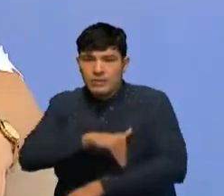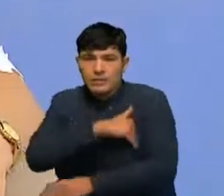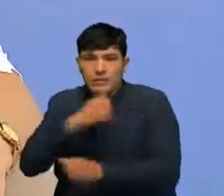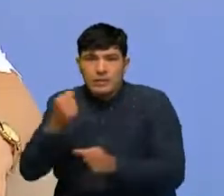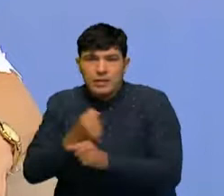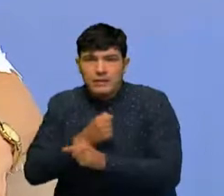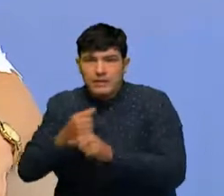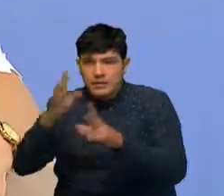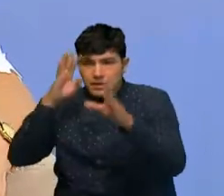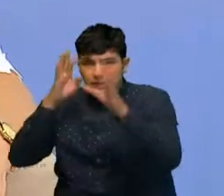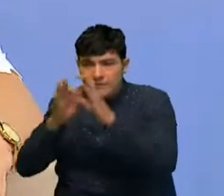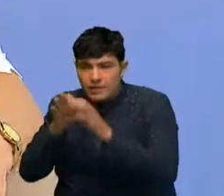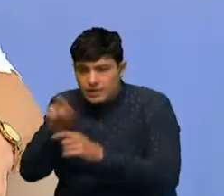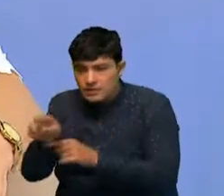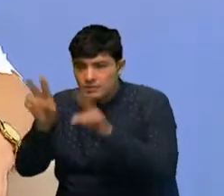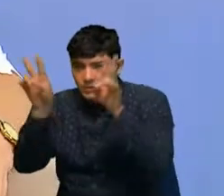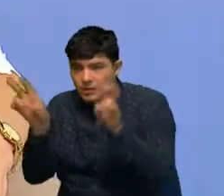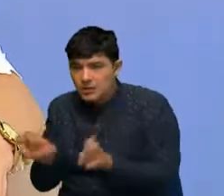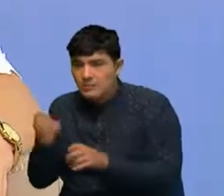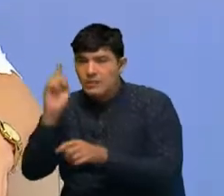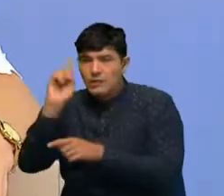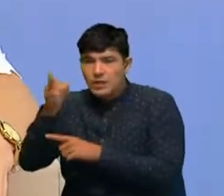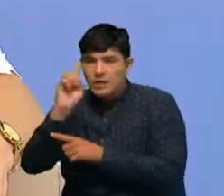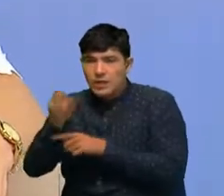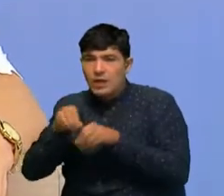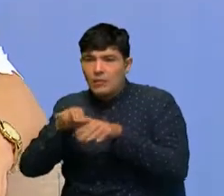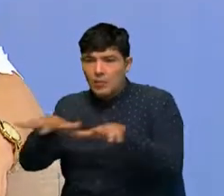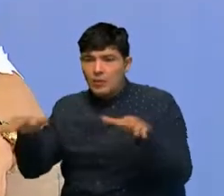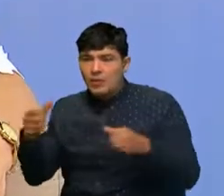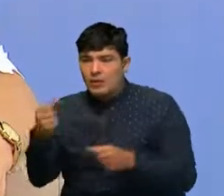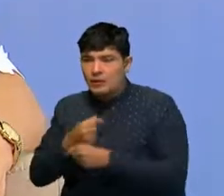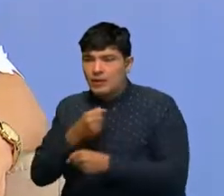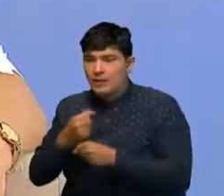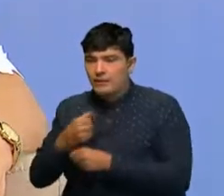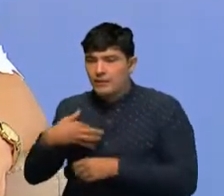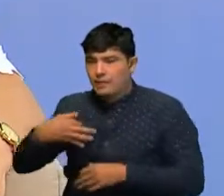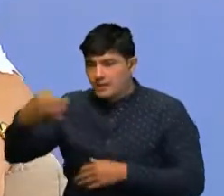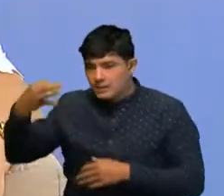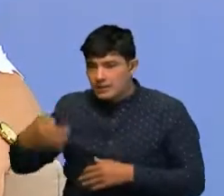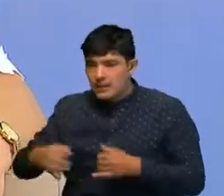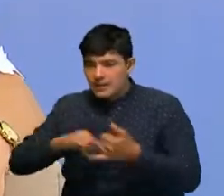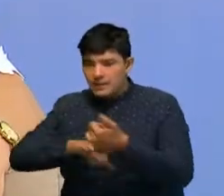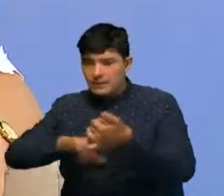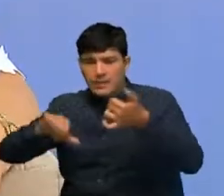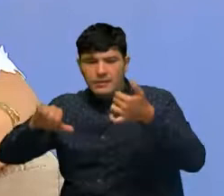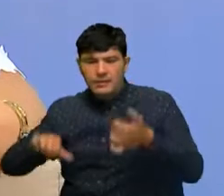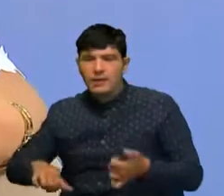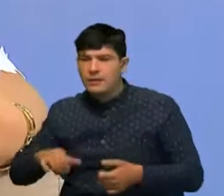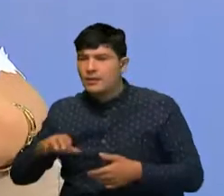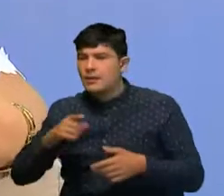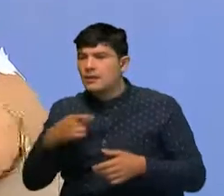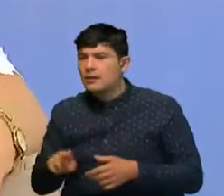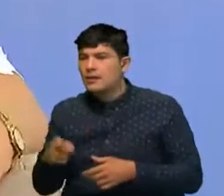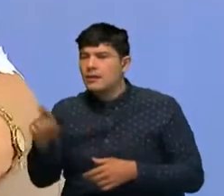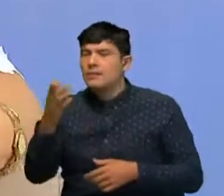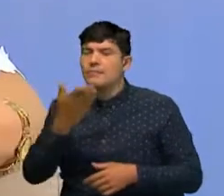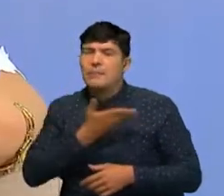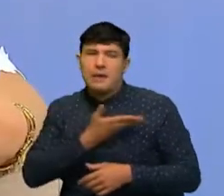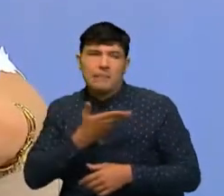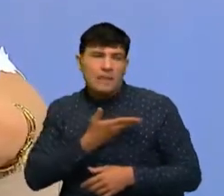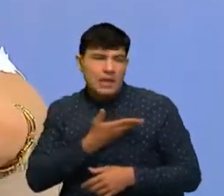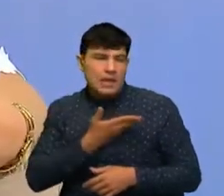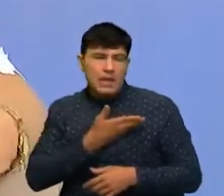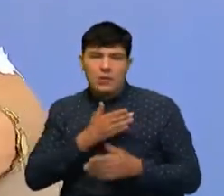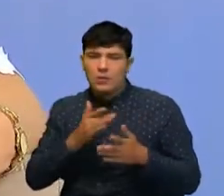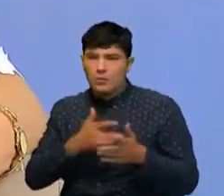trabajando en ese tema que se llama el trabajo decente. Independientemente que se trate de madres comunitarias,